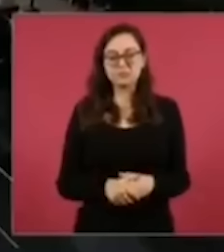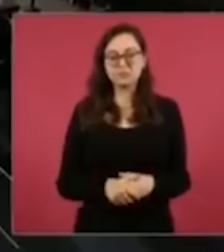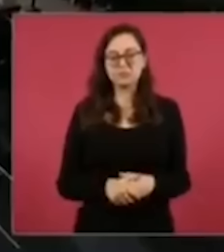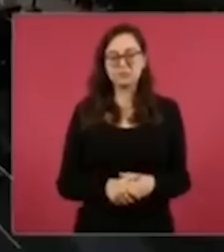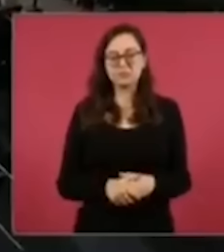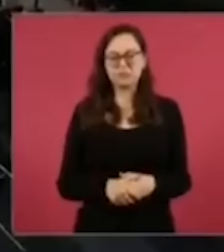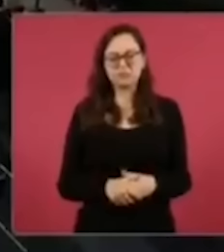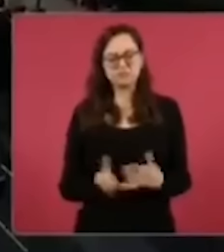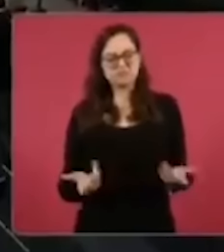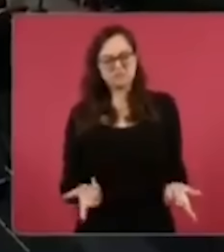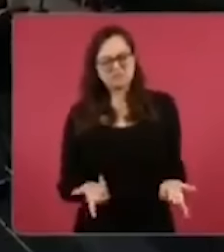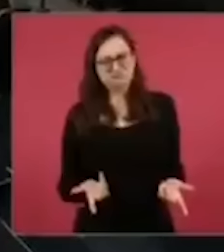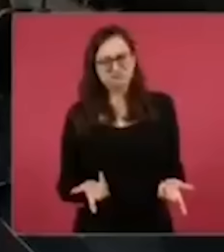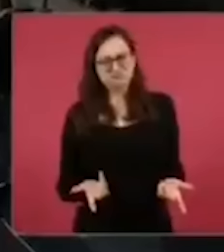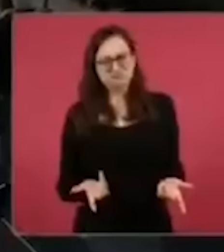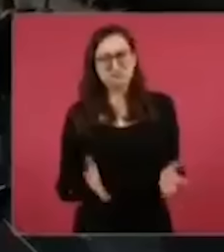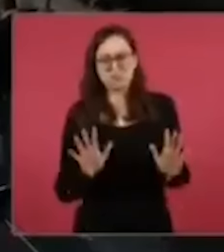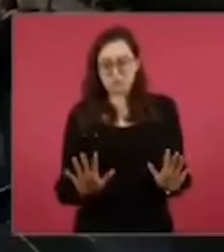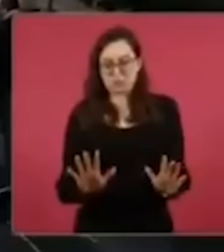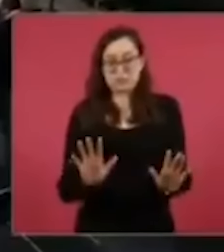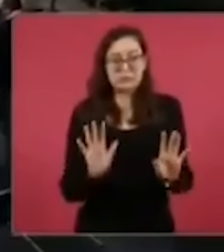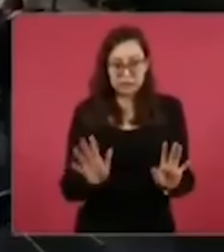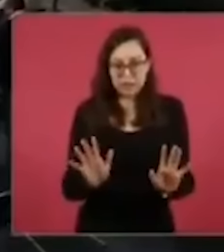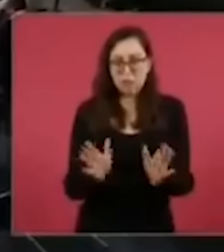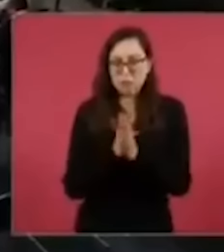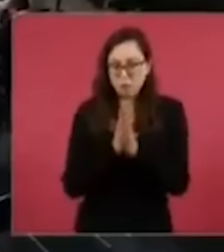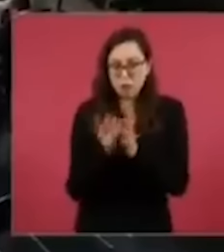O sea que vamos a prepararnos todos,